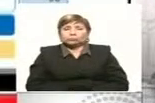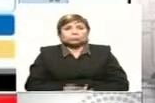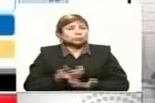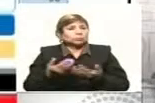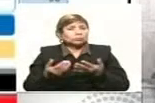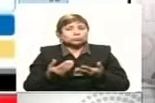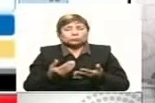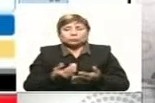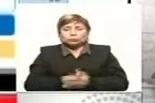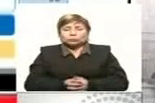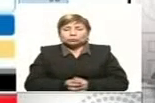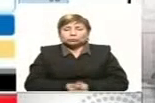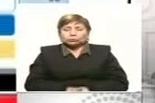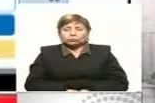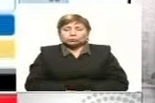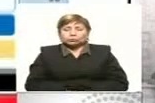de